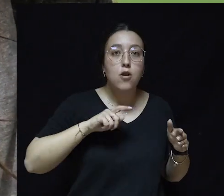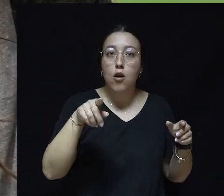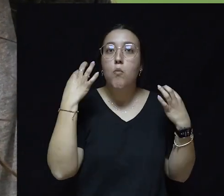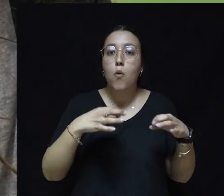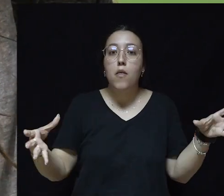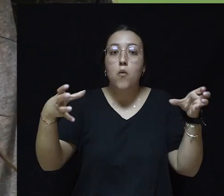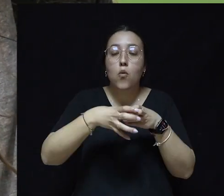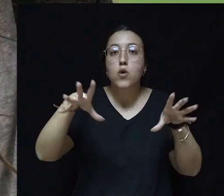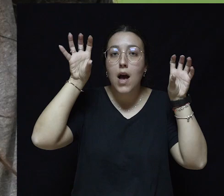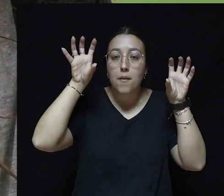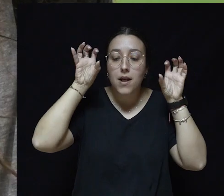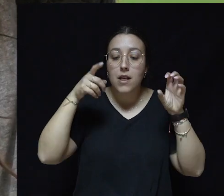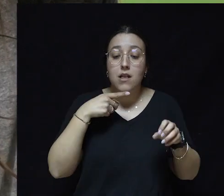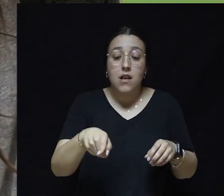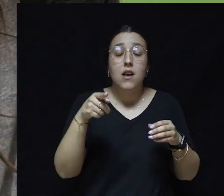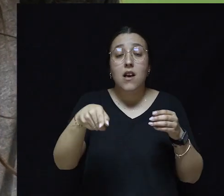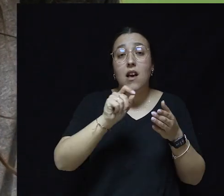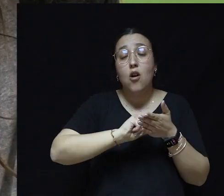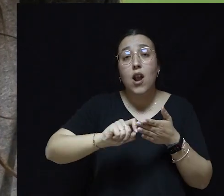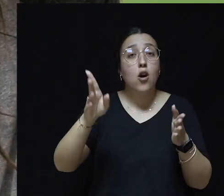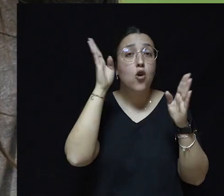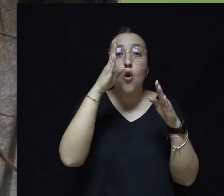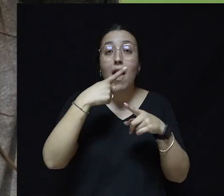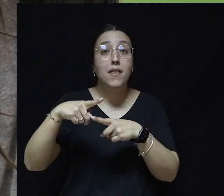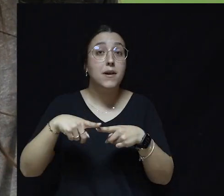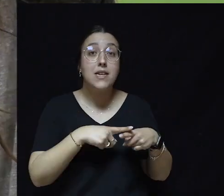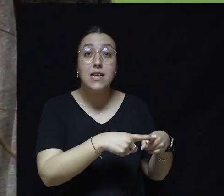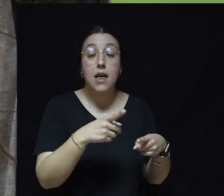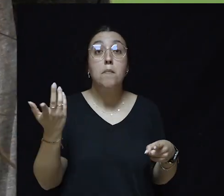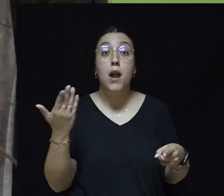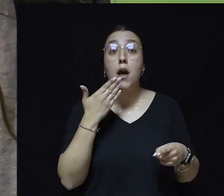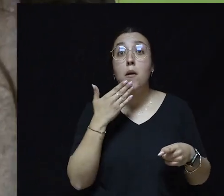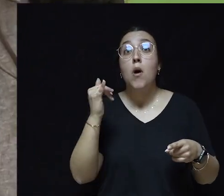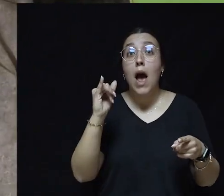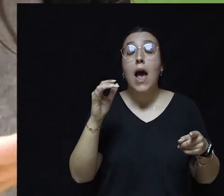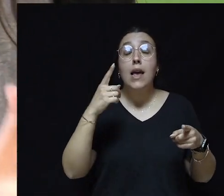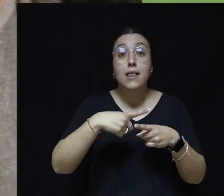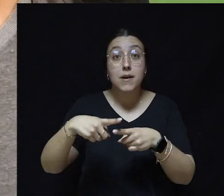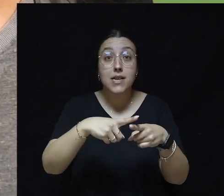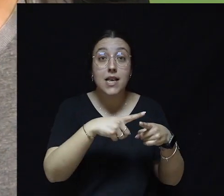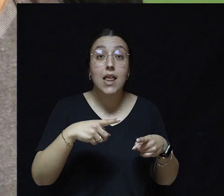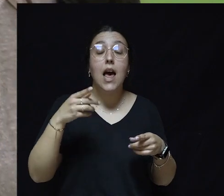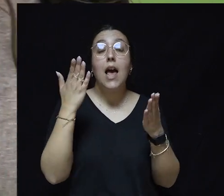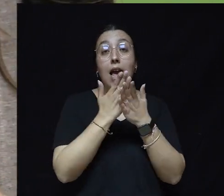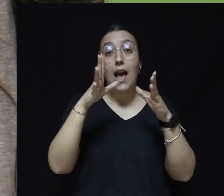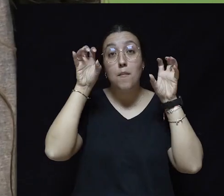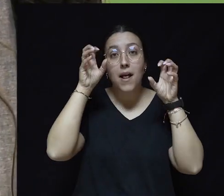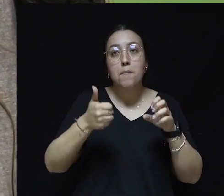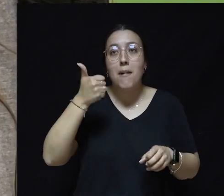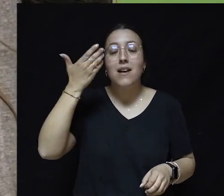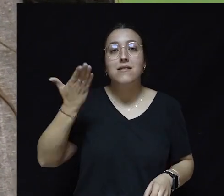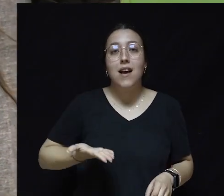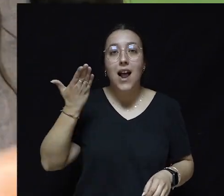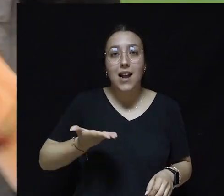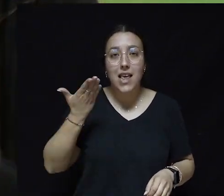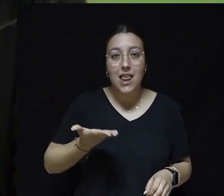siempre digo que en mis aulas universitarias hay muy poca diversidad y eso me entristece porque habría más calidad si mi alumnado fuera más